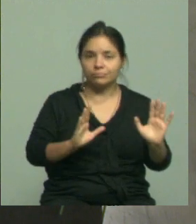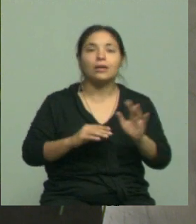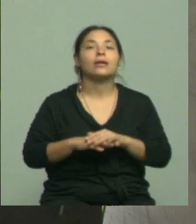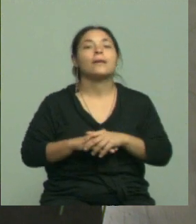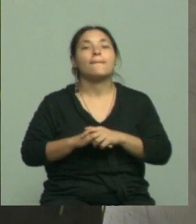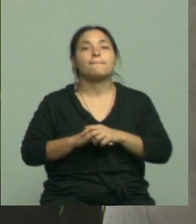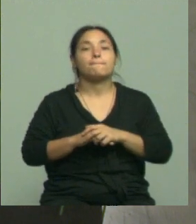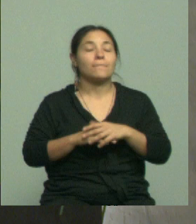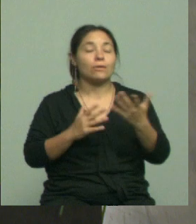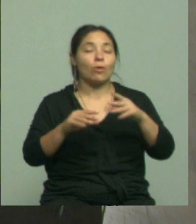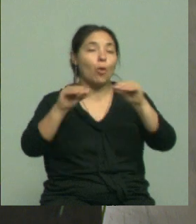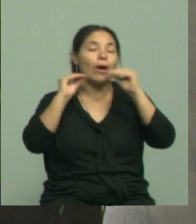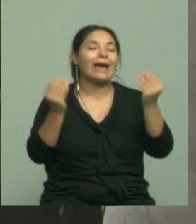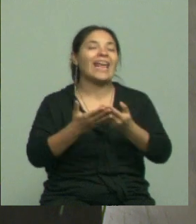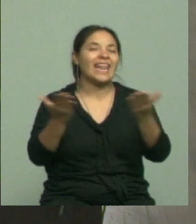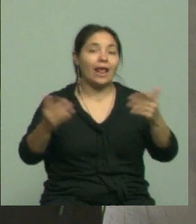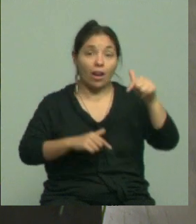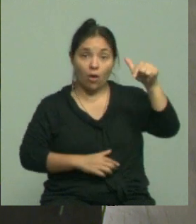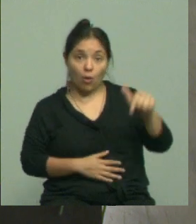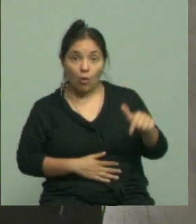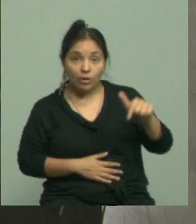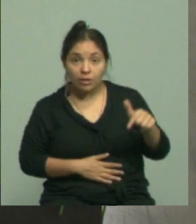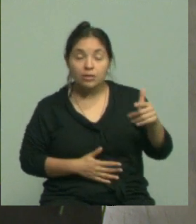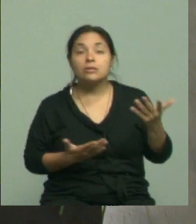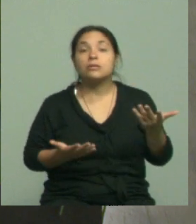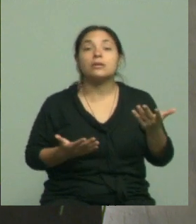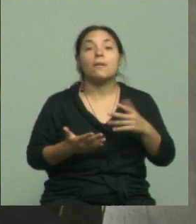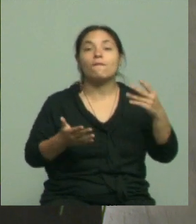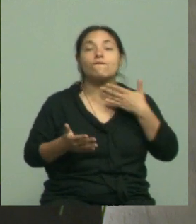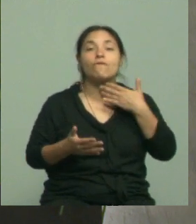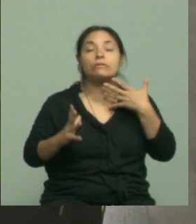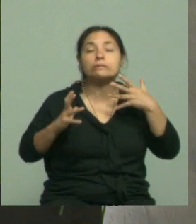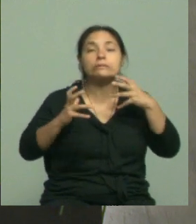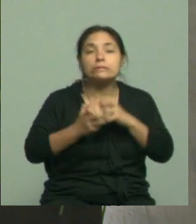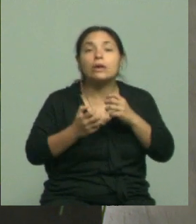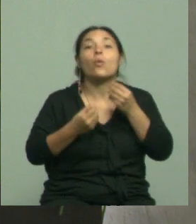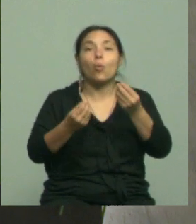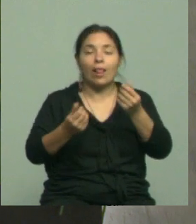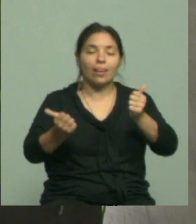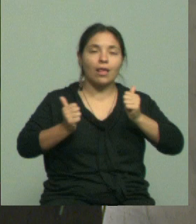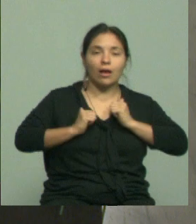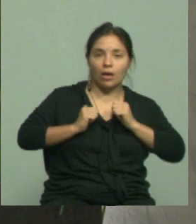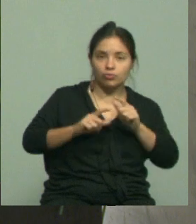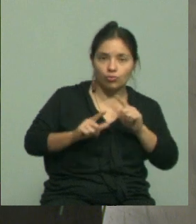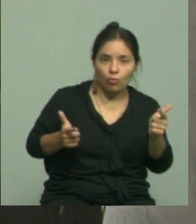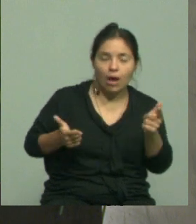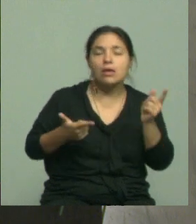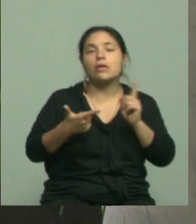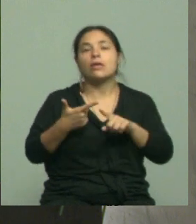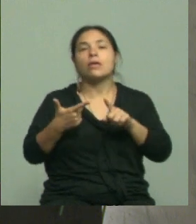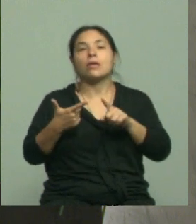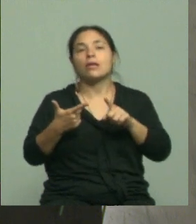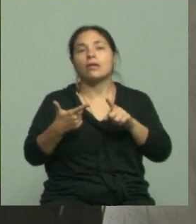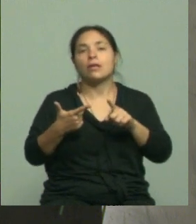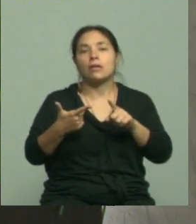hacia grandes rasgos, hoy por hoy, mucho lo que nos afecta a la voz es la falta de descanso, la